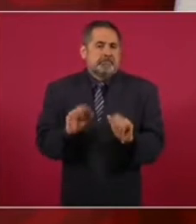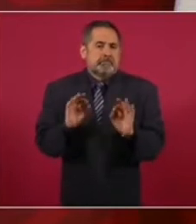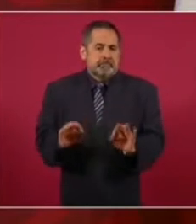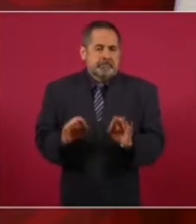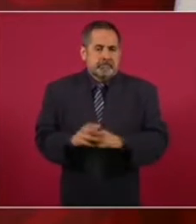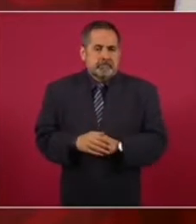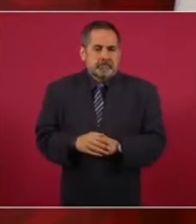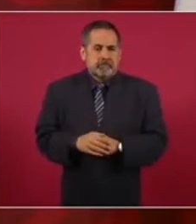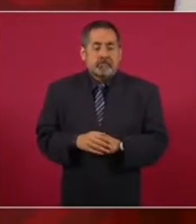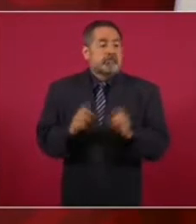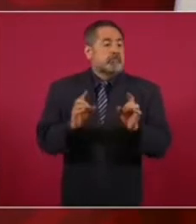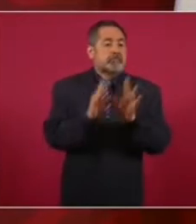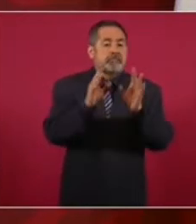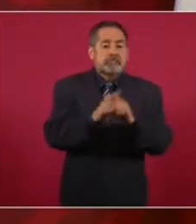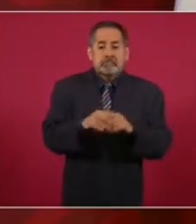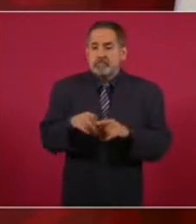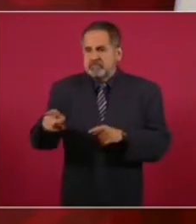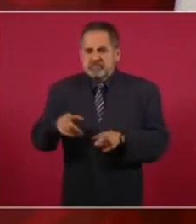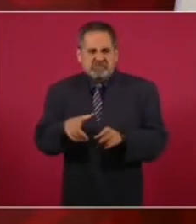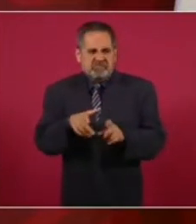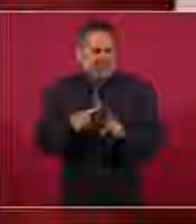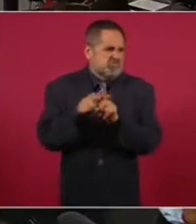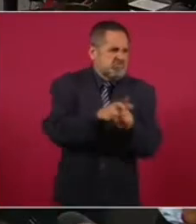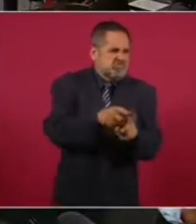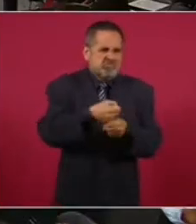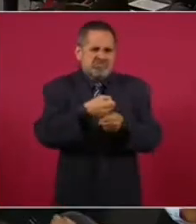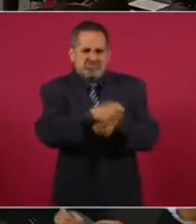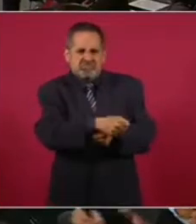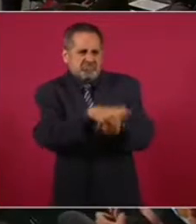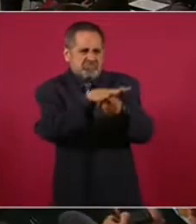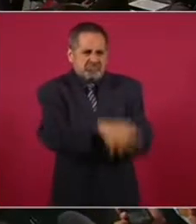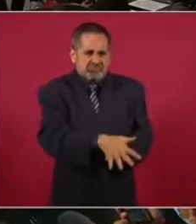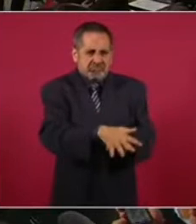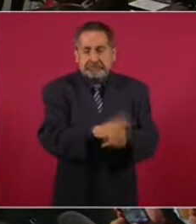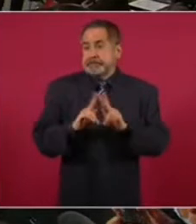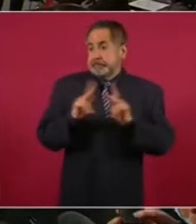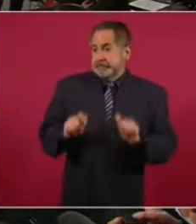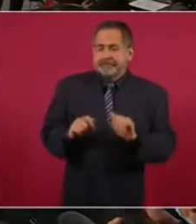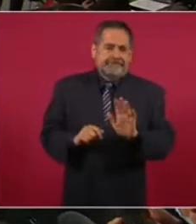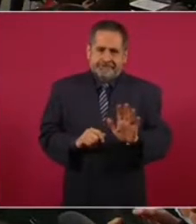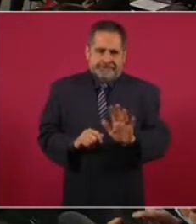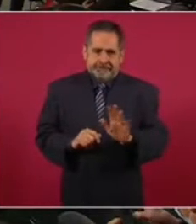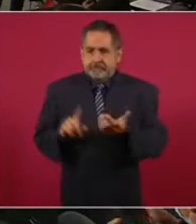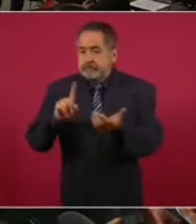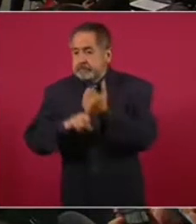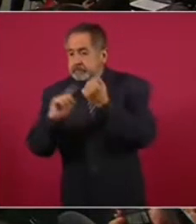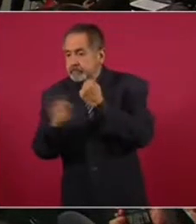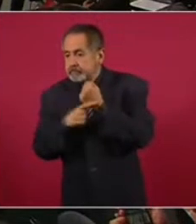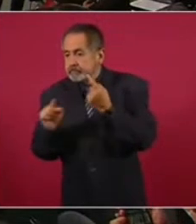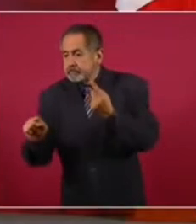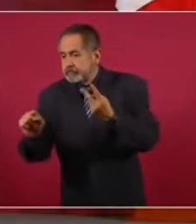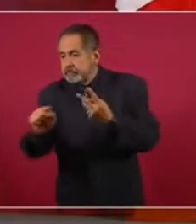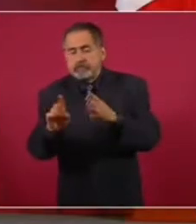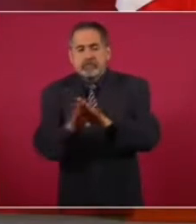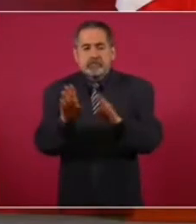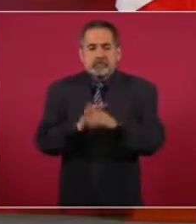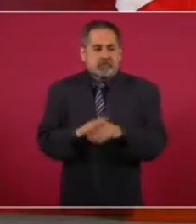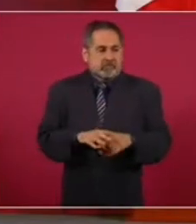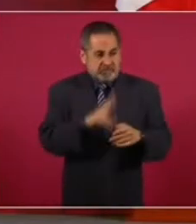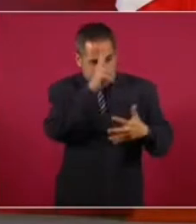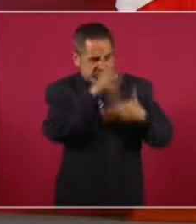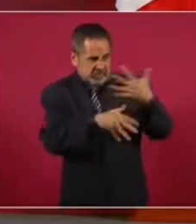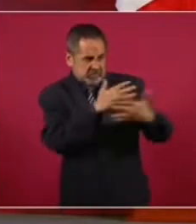el problema de la inseguridad y de la violencia con medidas coercitivas, sino que hay que atender las causas y que no se puede enfrentar